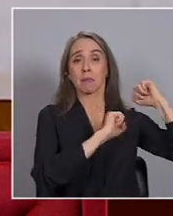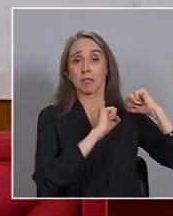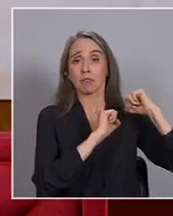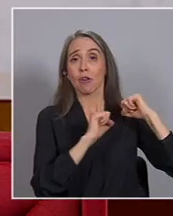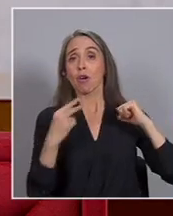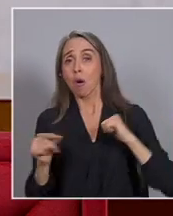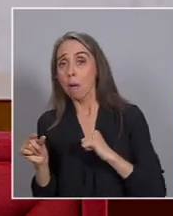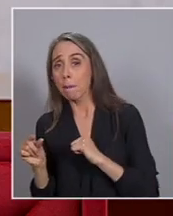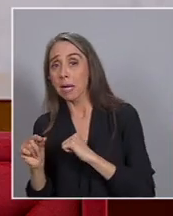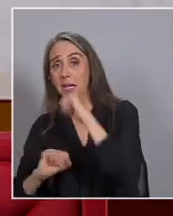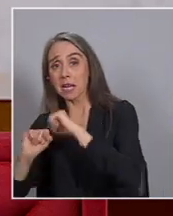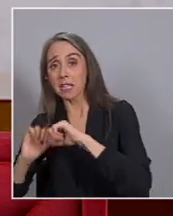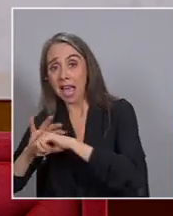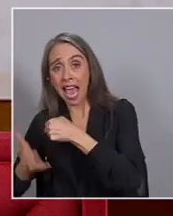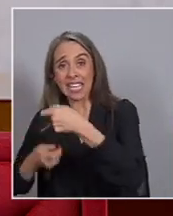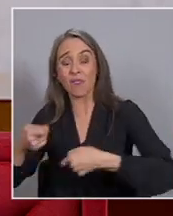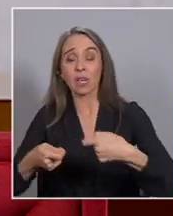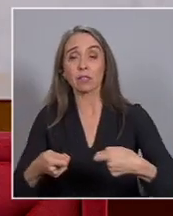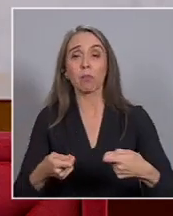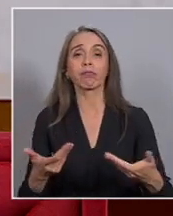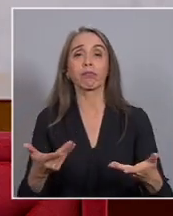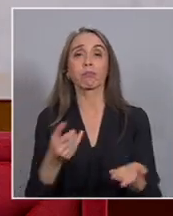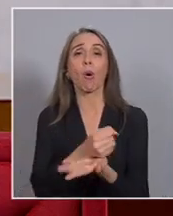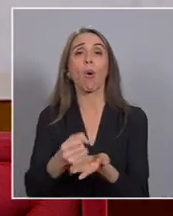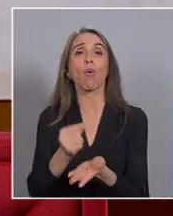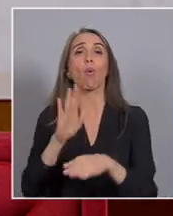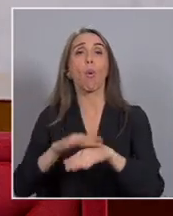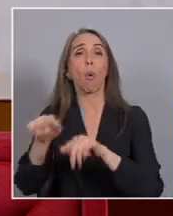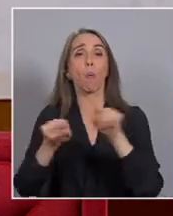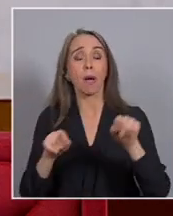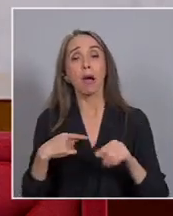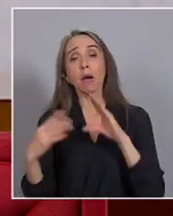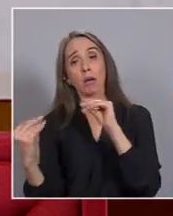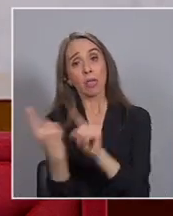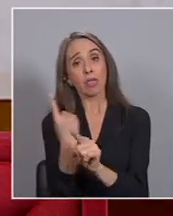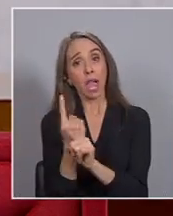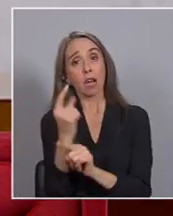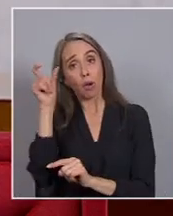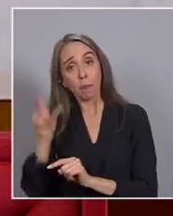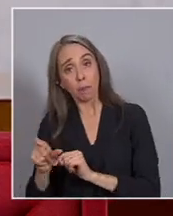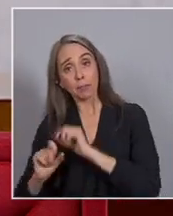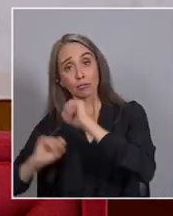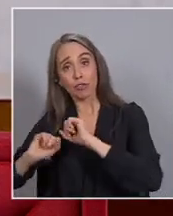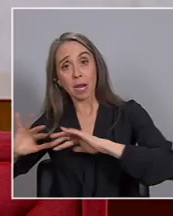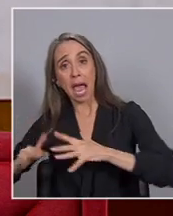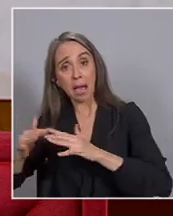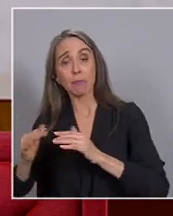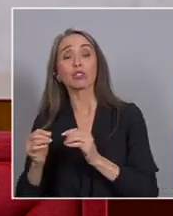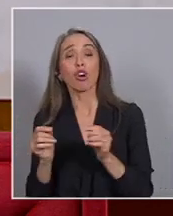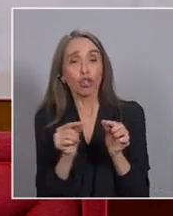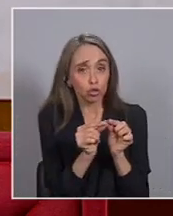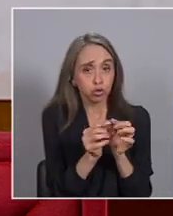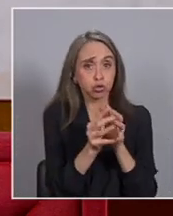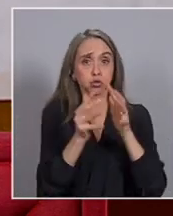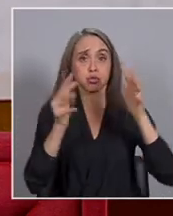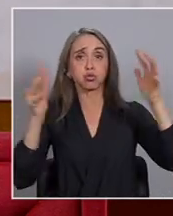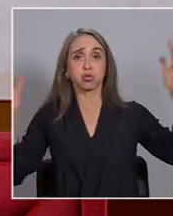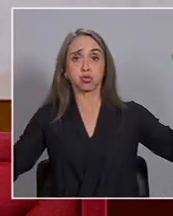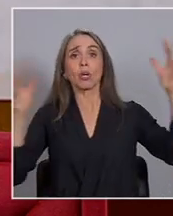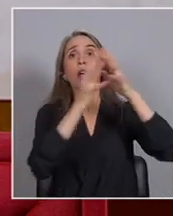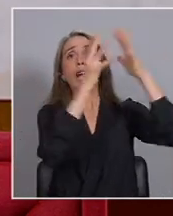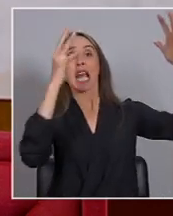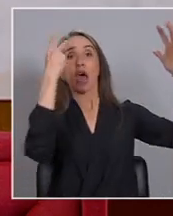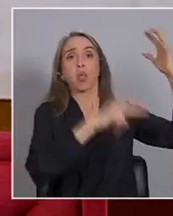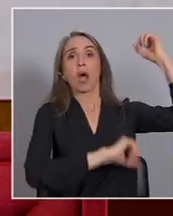a los pequeños inversionistas. Y este es uno de los temas más recurrentes cuando dialogamos con emprendedores o inversionistas de todos los tamaños, desde